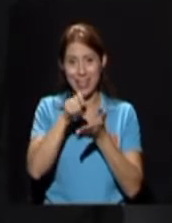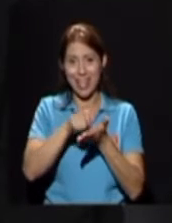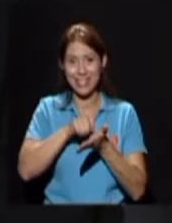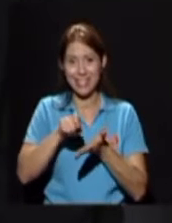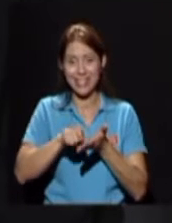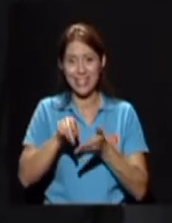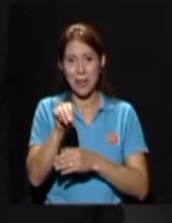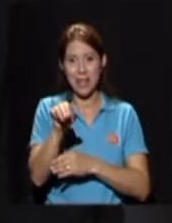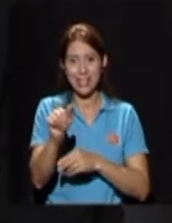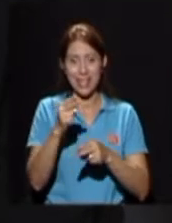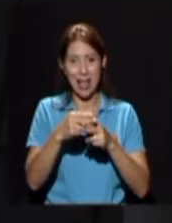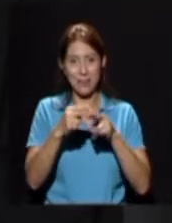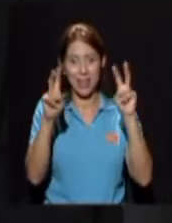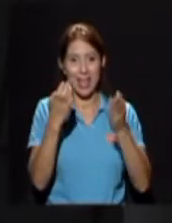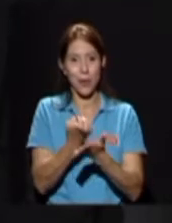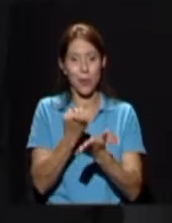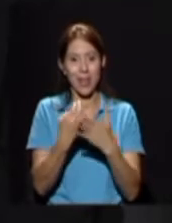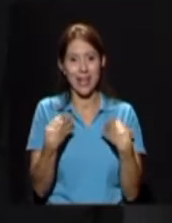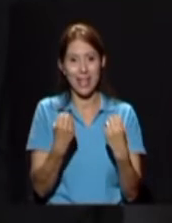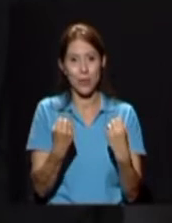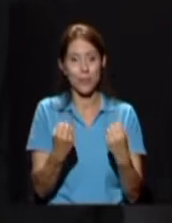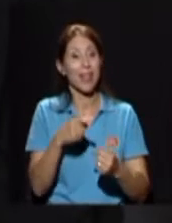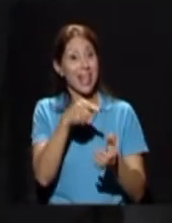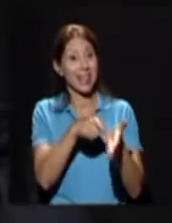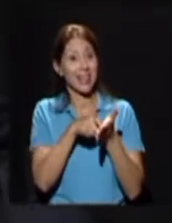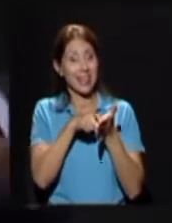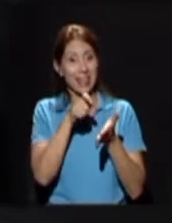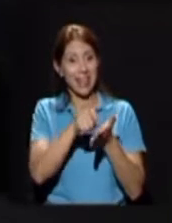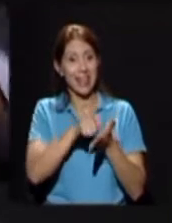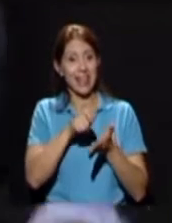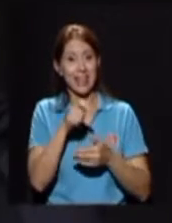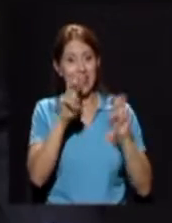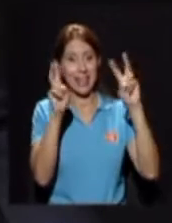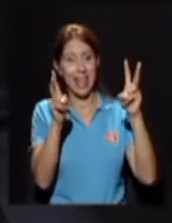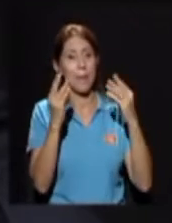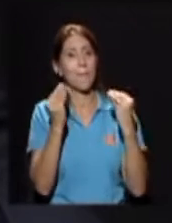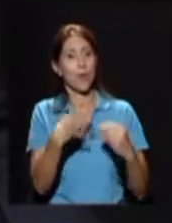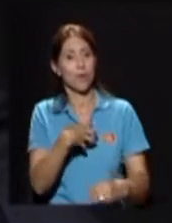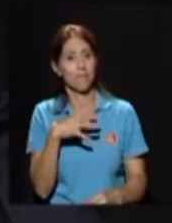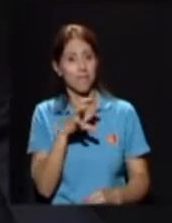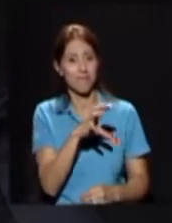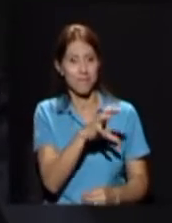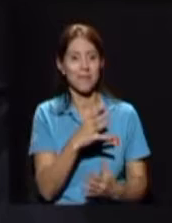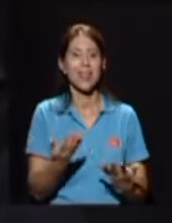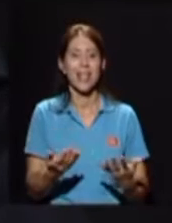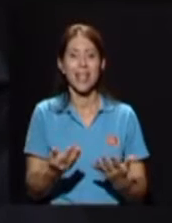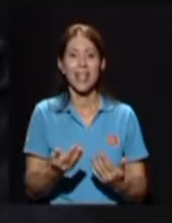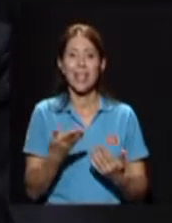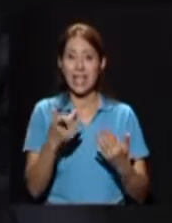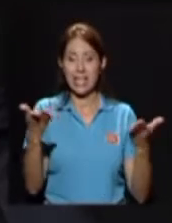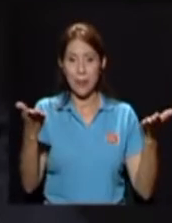Salud, en un tema que fue muy de ella y en el cual se acercó varias veces y que está